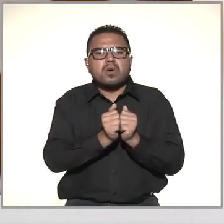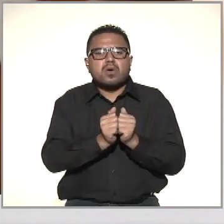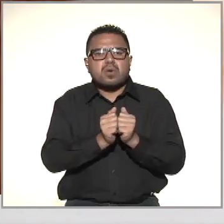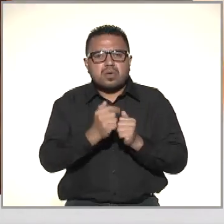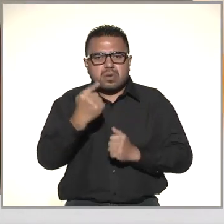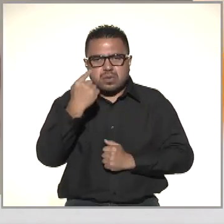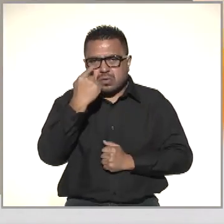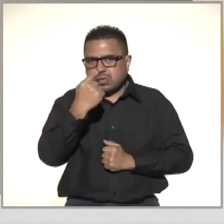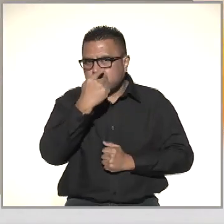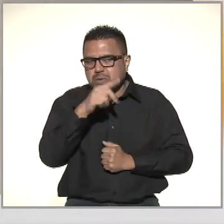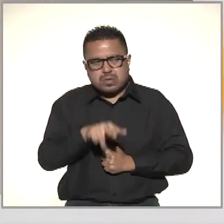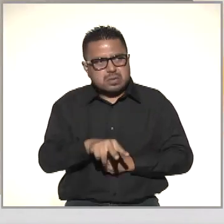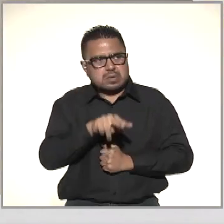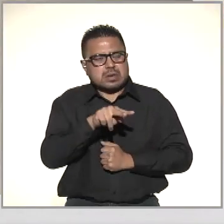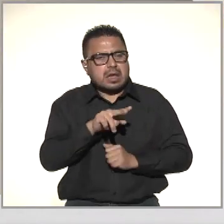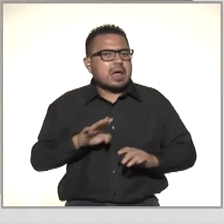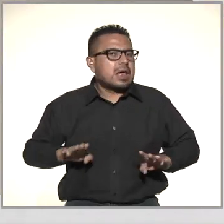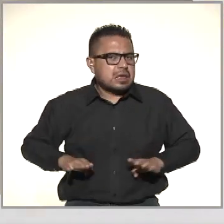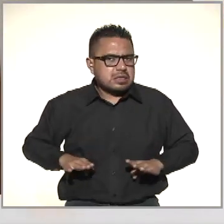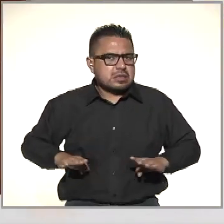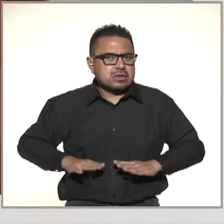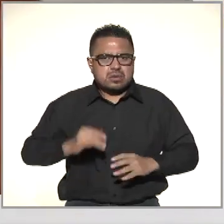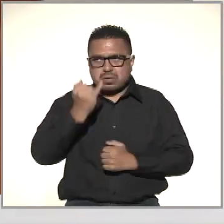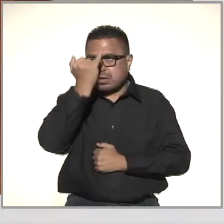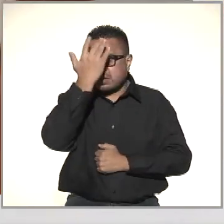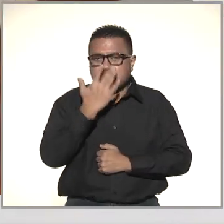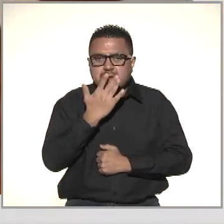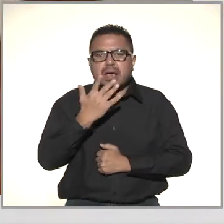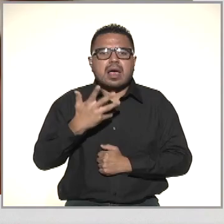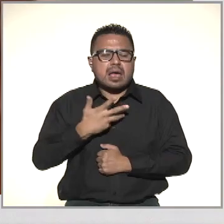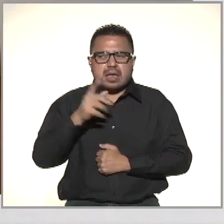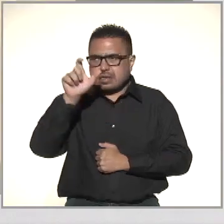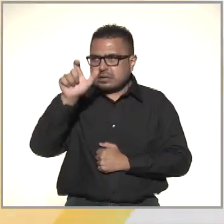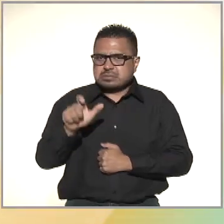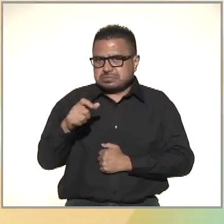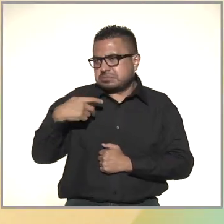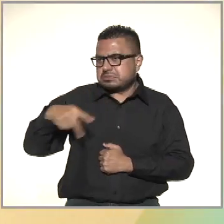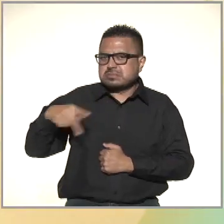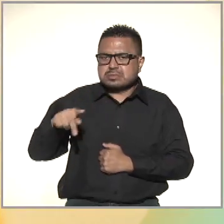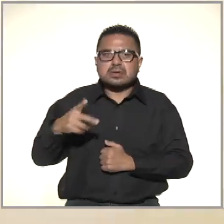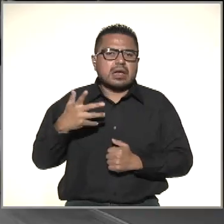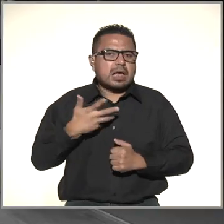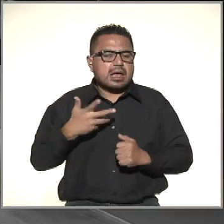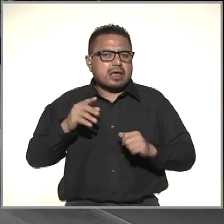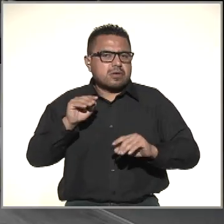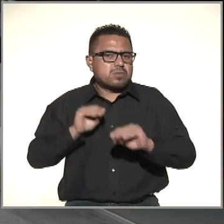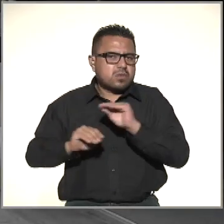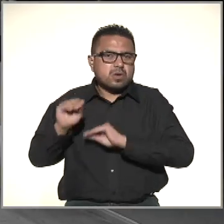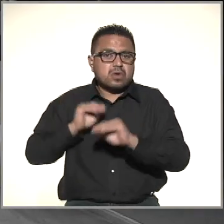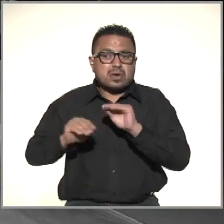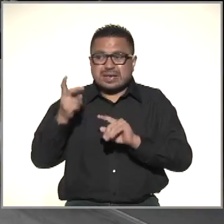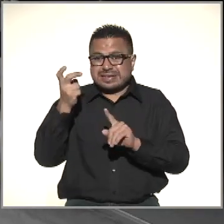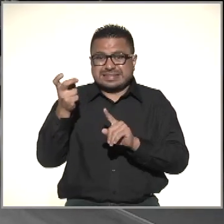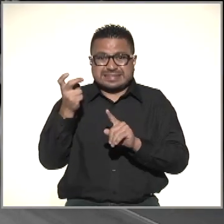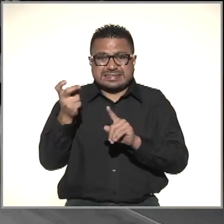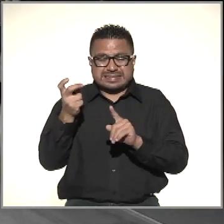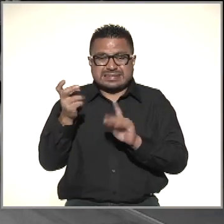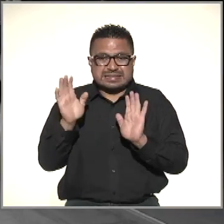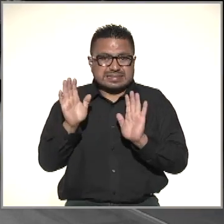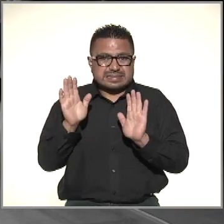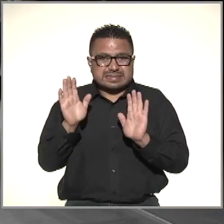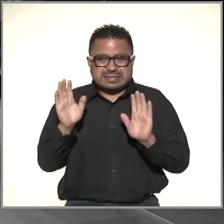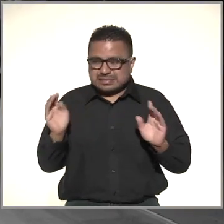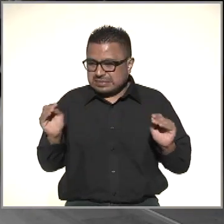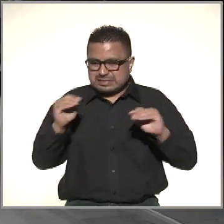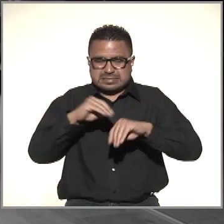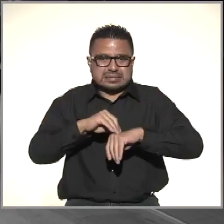una mirada, hay una actitud en el rostro, hay una postura, hay algún tipo de movimiento. Ahí se